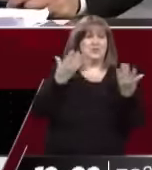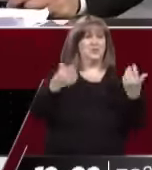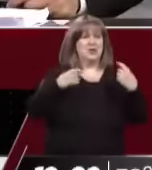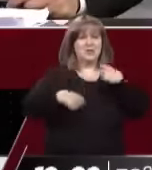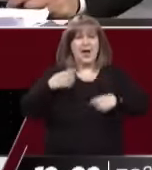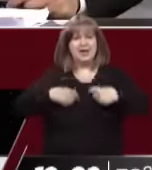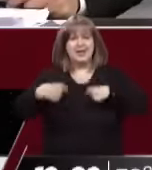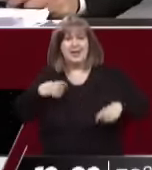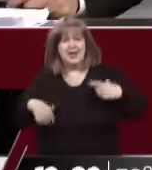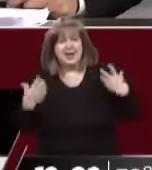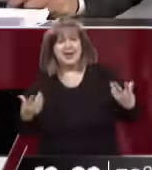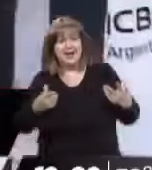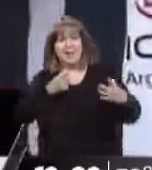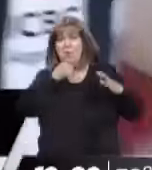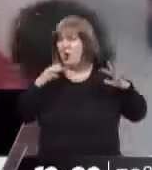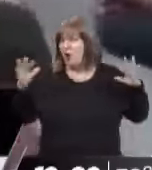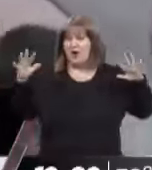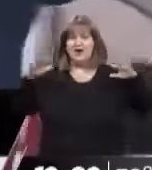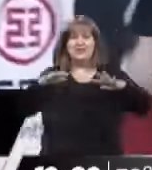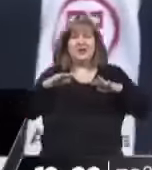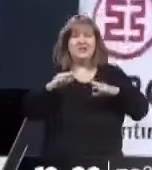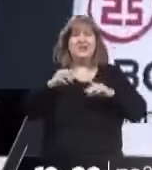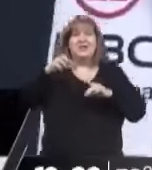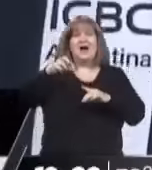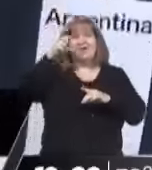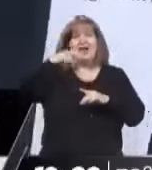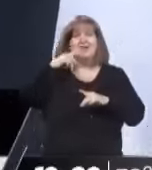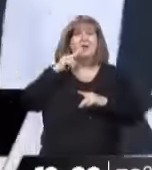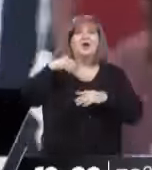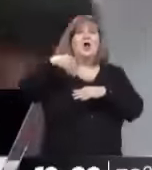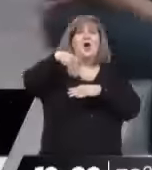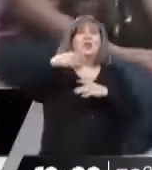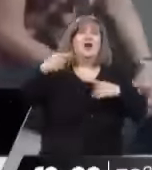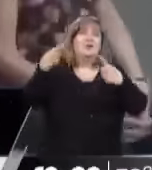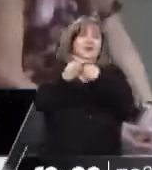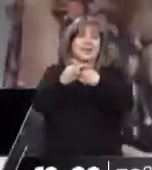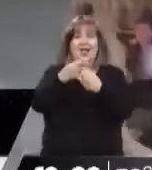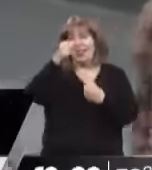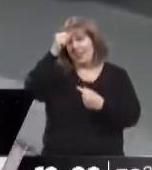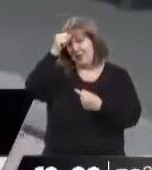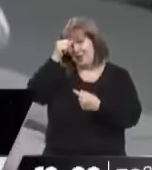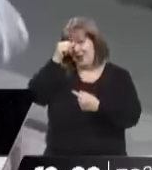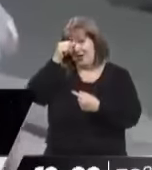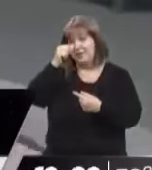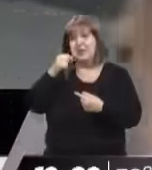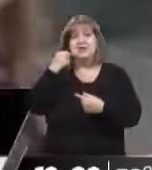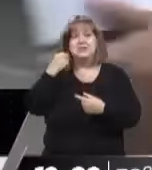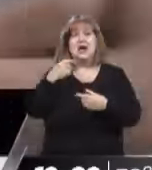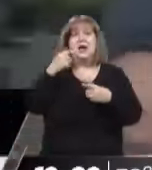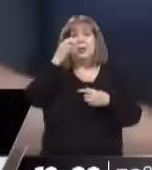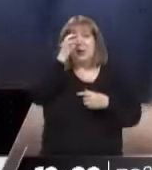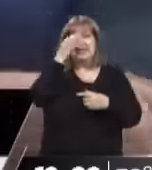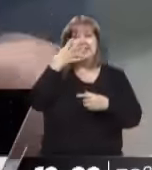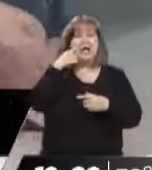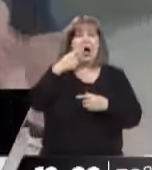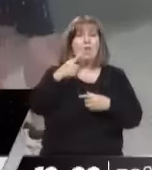¿Qué está pasando? Nos han invadido. Bueno, esta es la previa. Esperamos el domingo. Ya nos van a mostrar algo que dice agotado. Ya hay